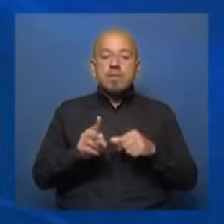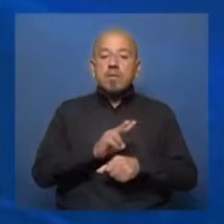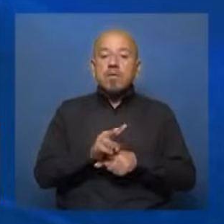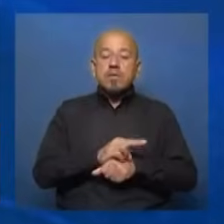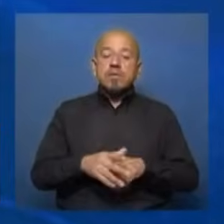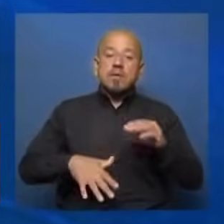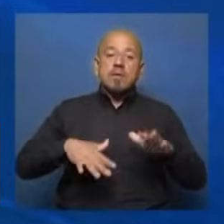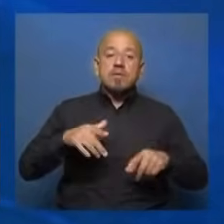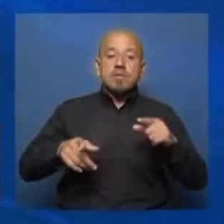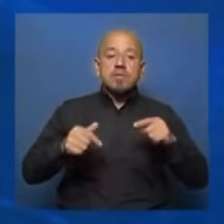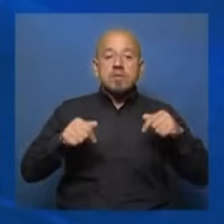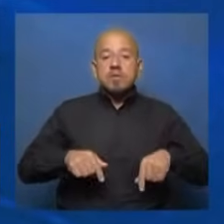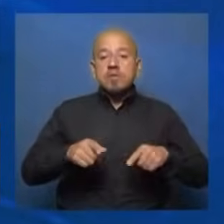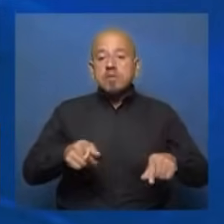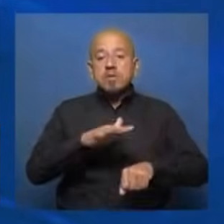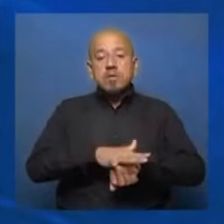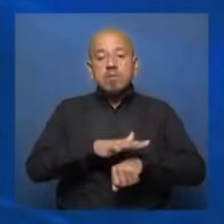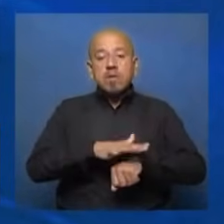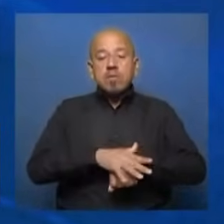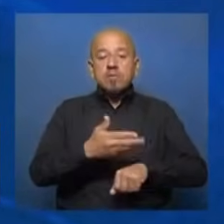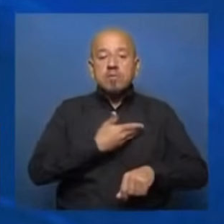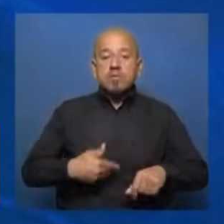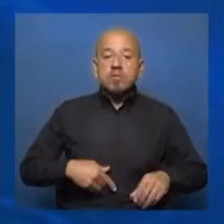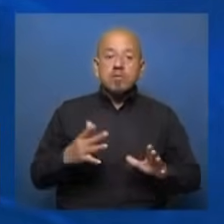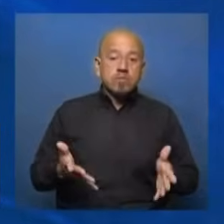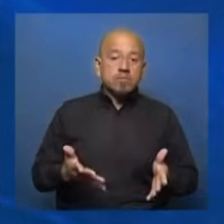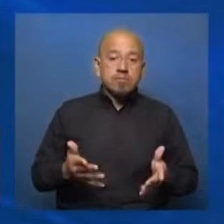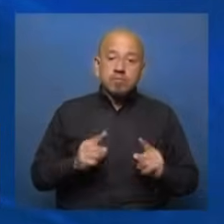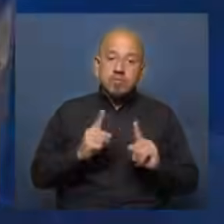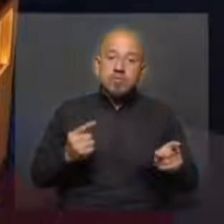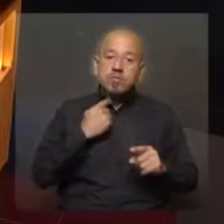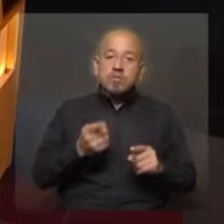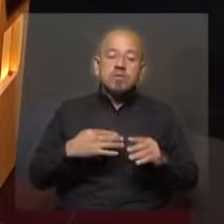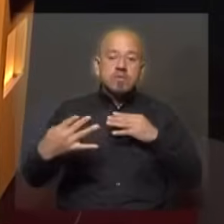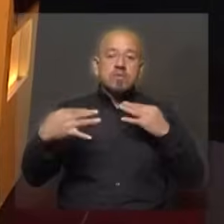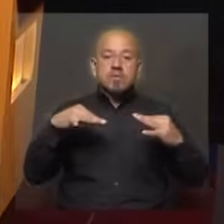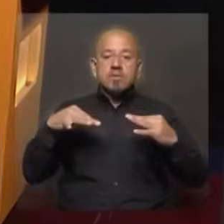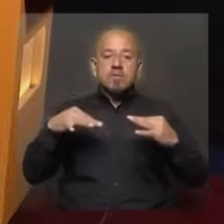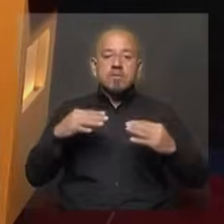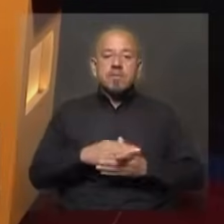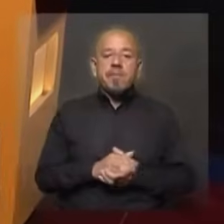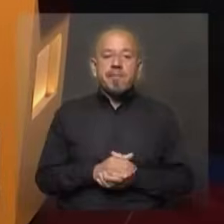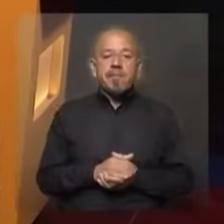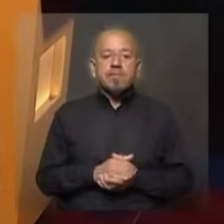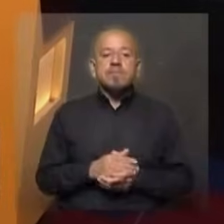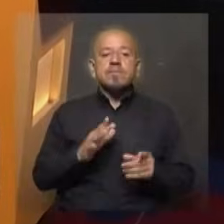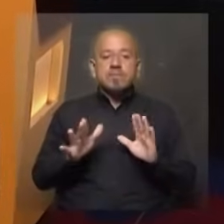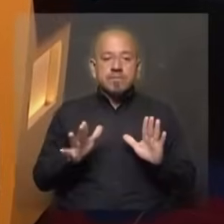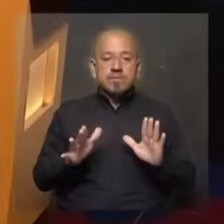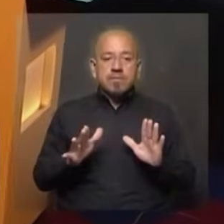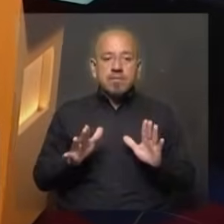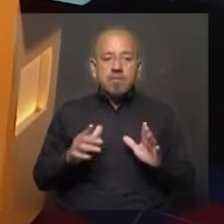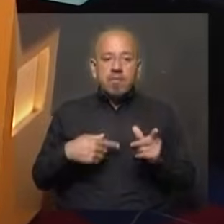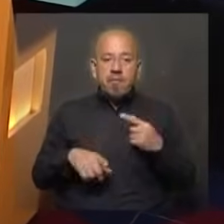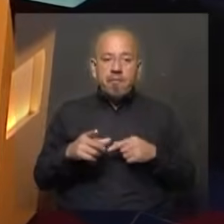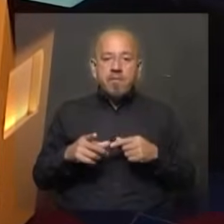suele suceder que a quien en ese momento está gobernando le conviene menos que cuando está haciendo oposición. Digo sin adjudicar oscuras